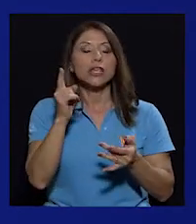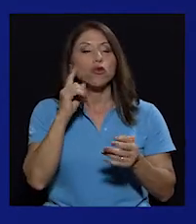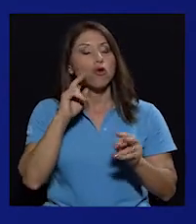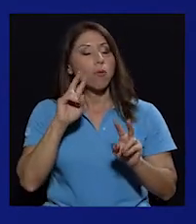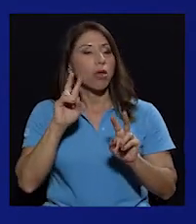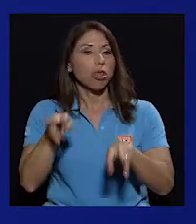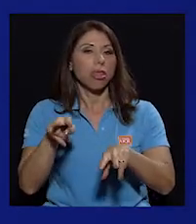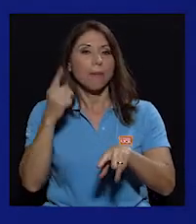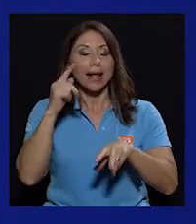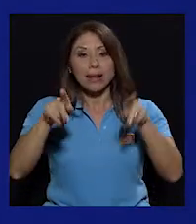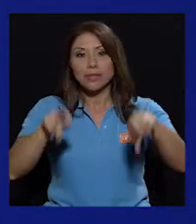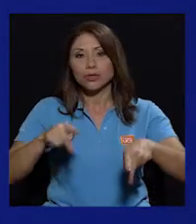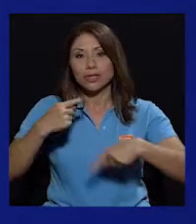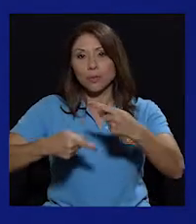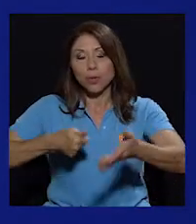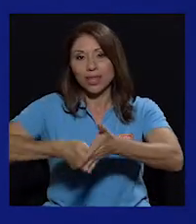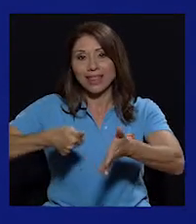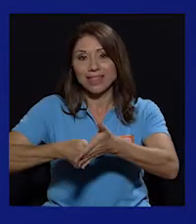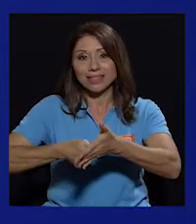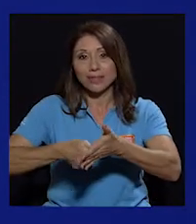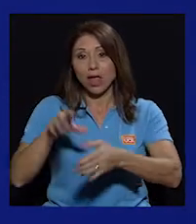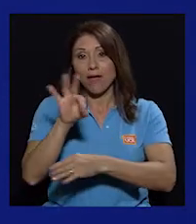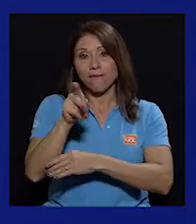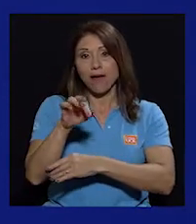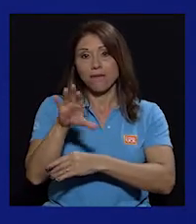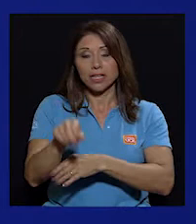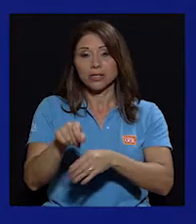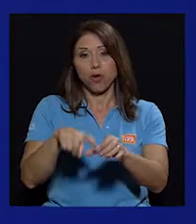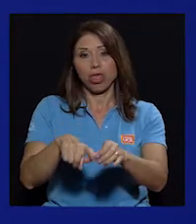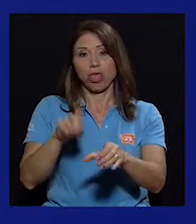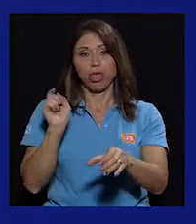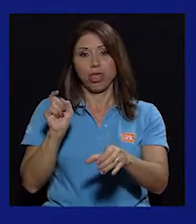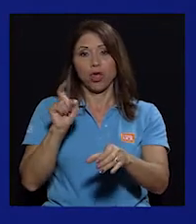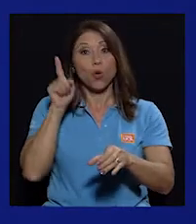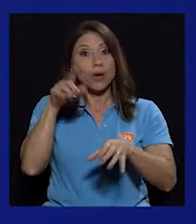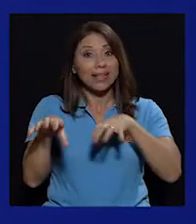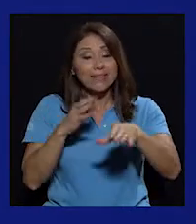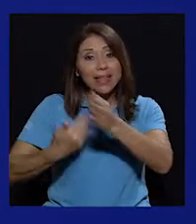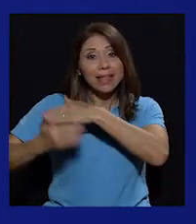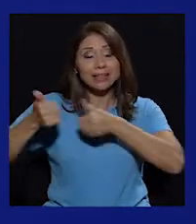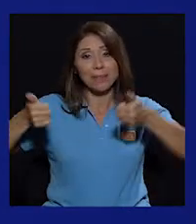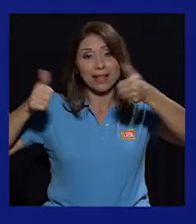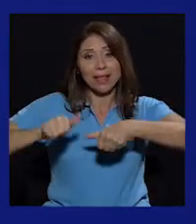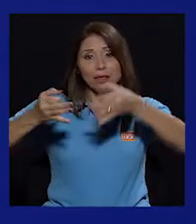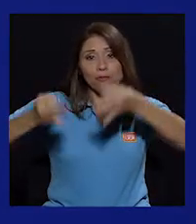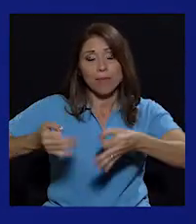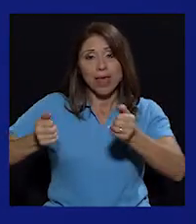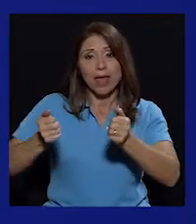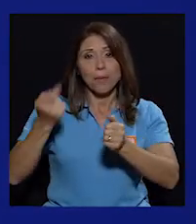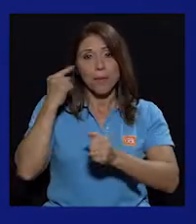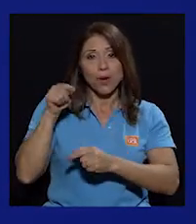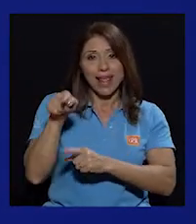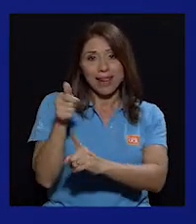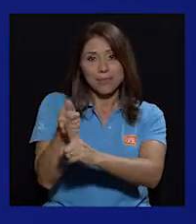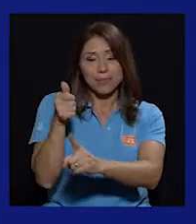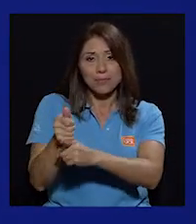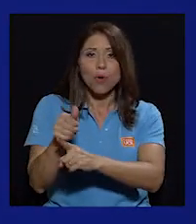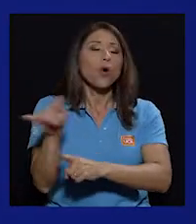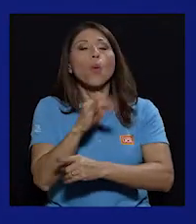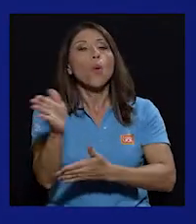para los votantes. Tomamos la retirada de don Fabricio de una actividad pactada y confirmada por él como un